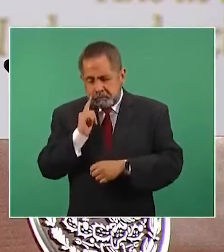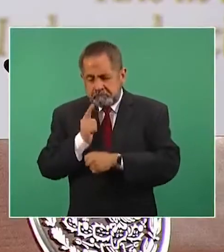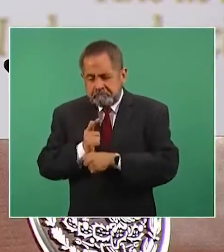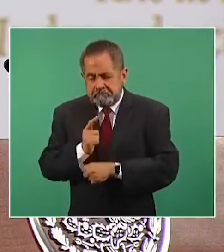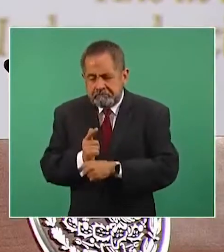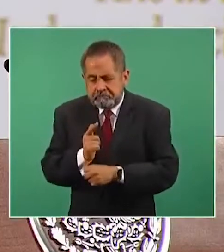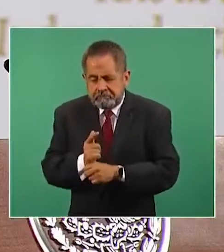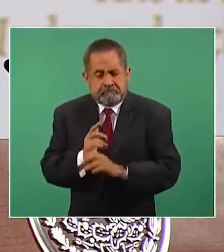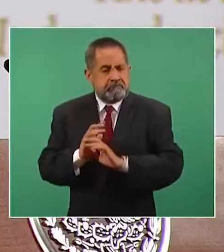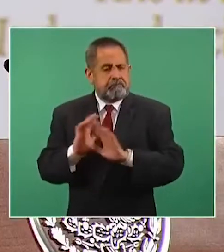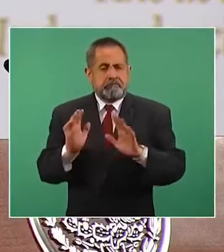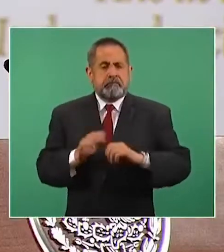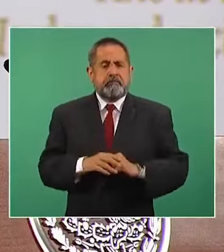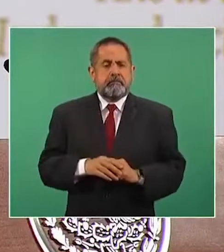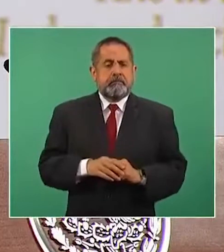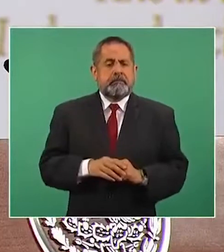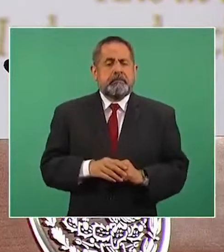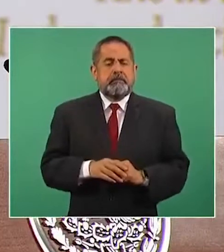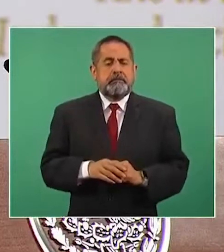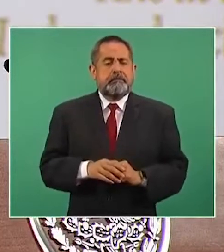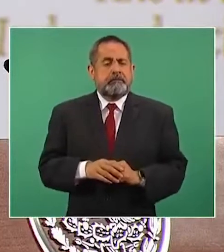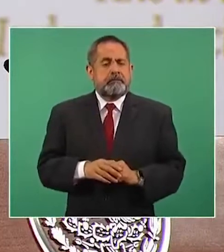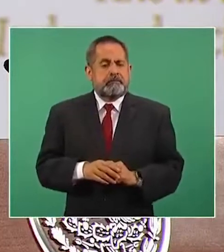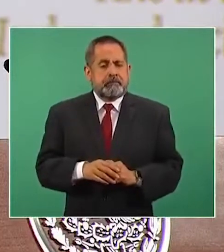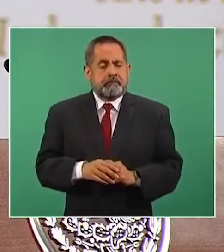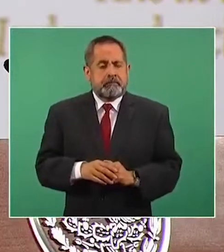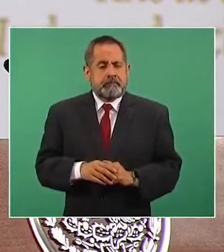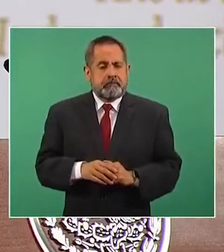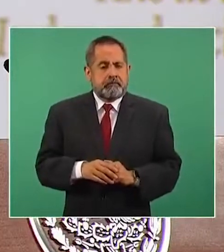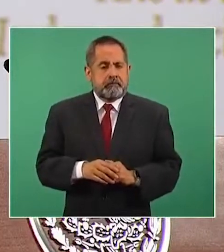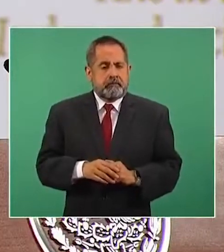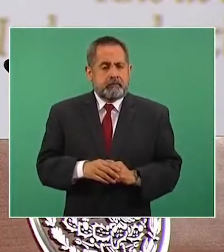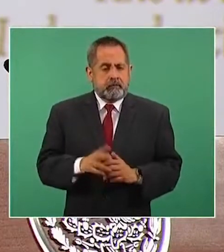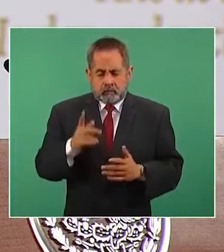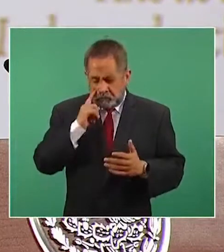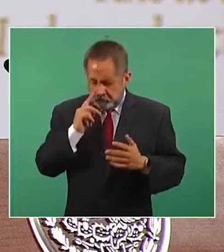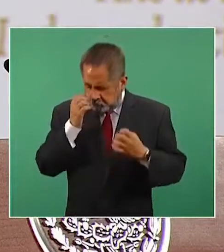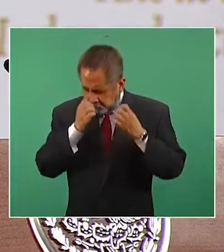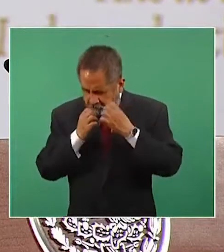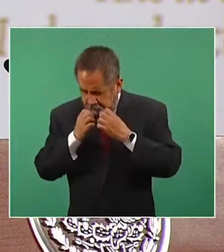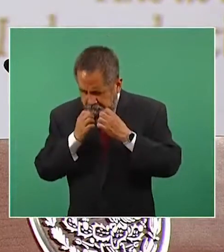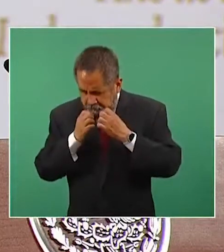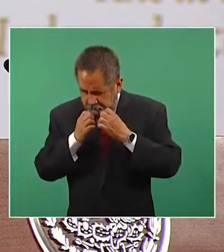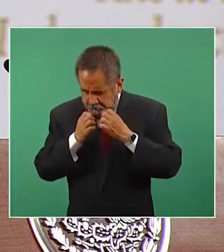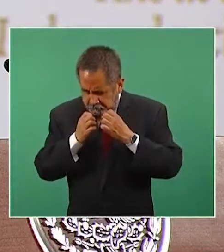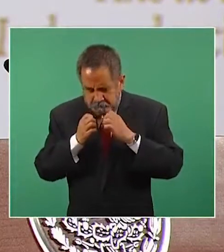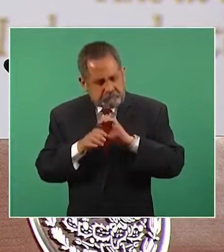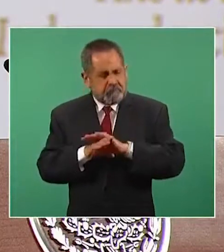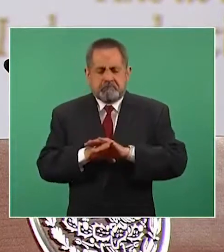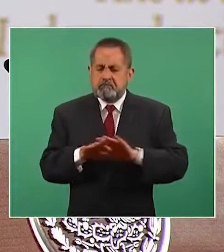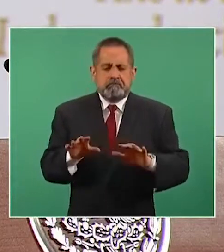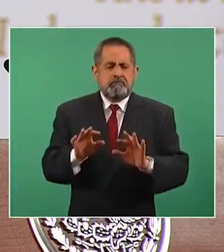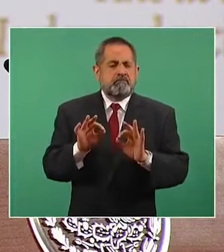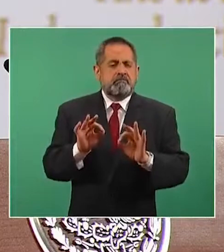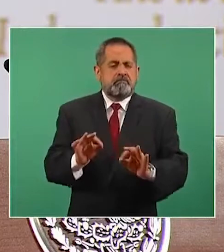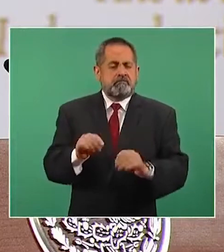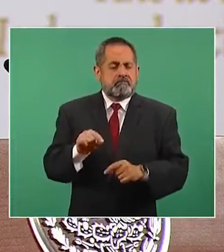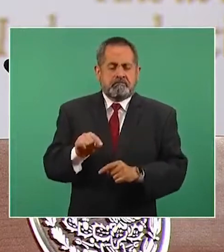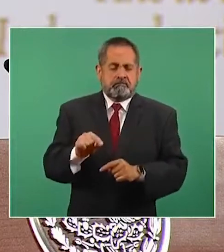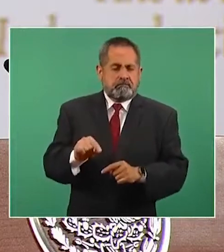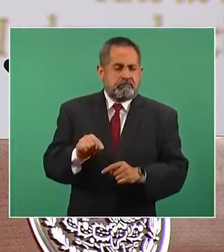validando la